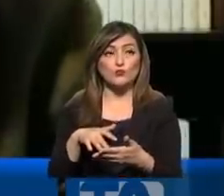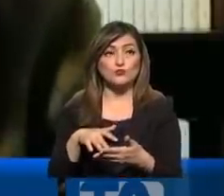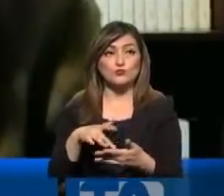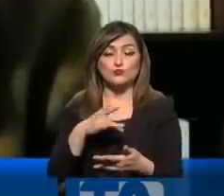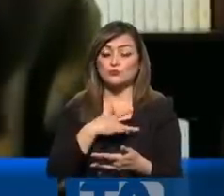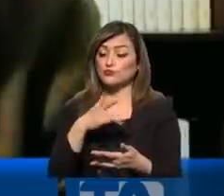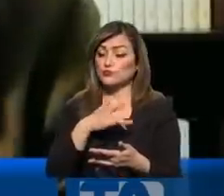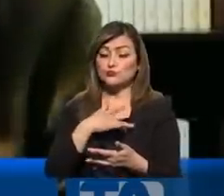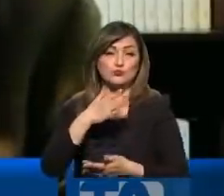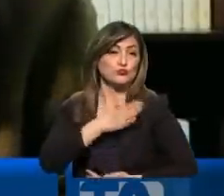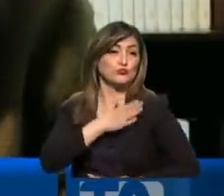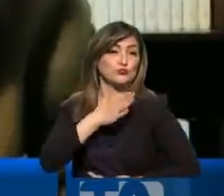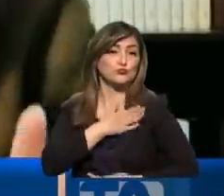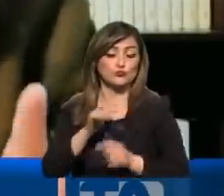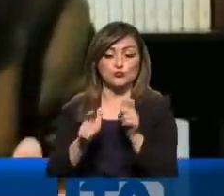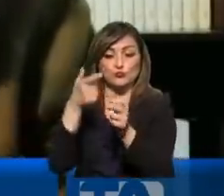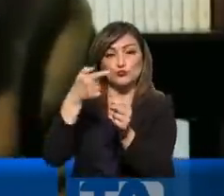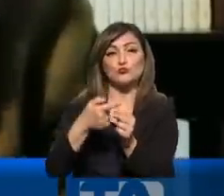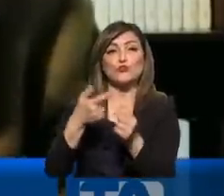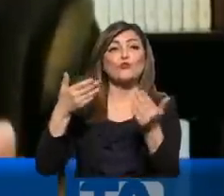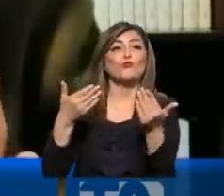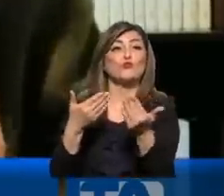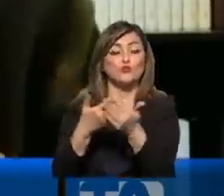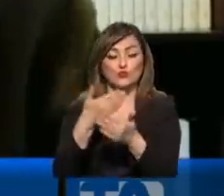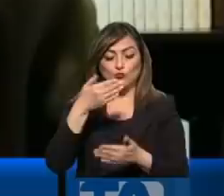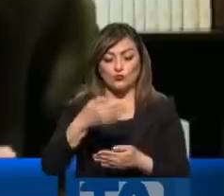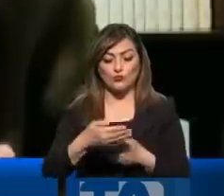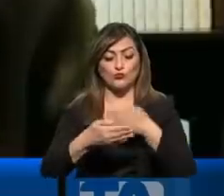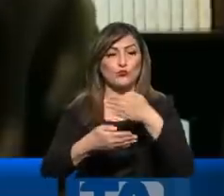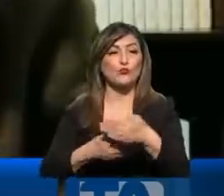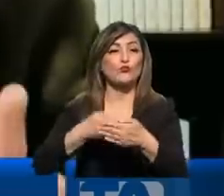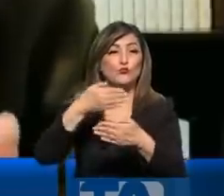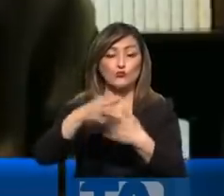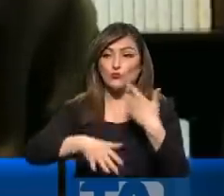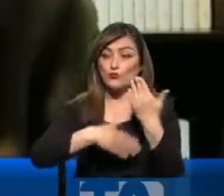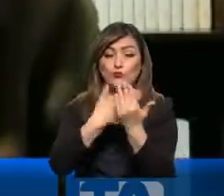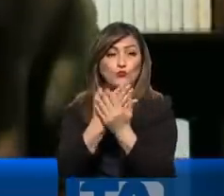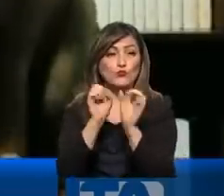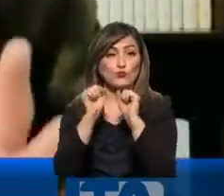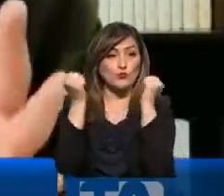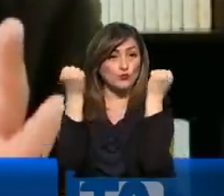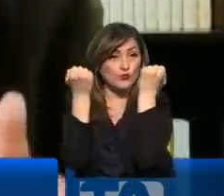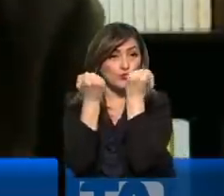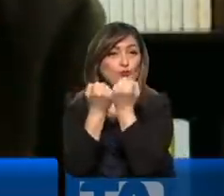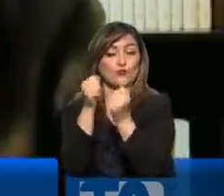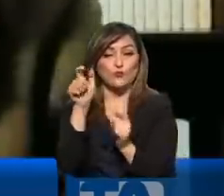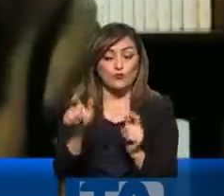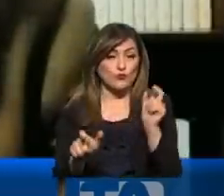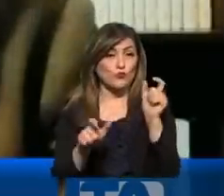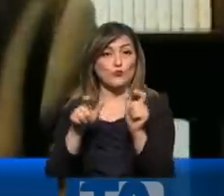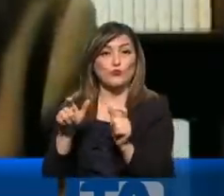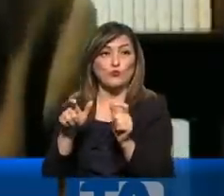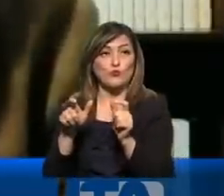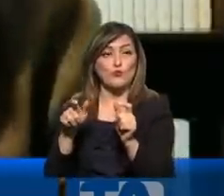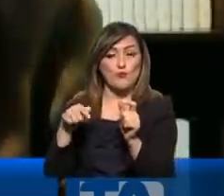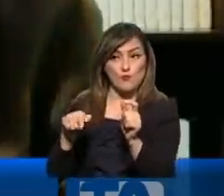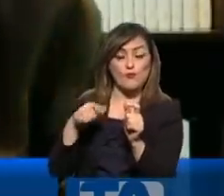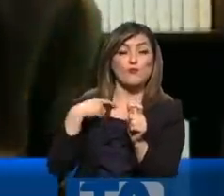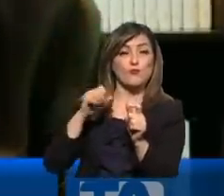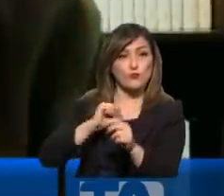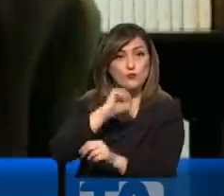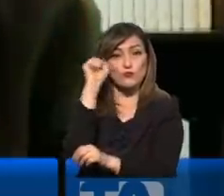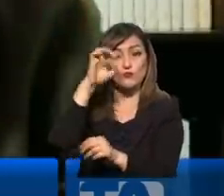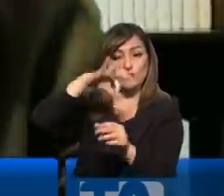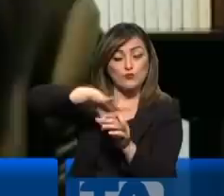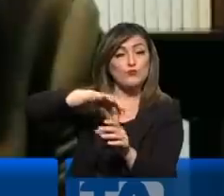a los quiteños. De aquí en adelante viene una nueva etapa donde todos los actores sociales, los ciudadanos, las personas electas en las